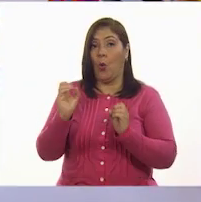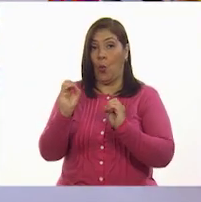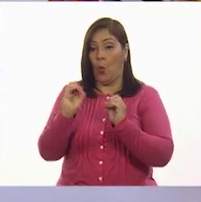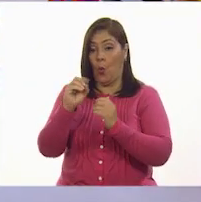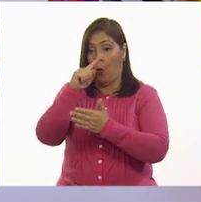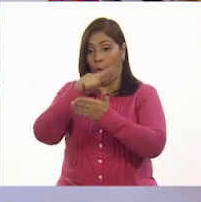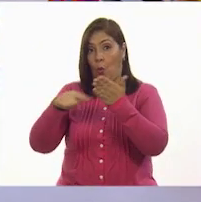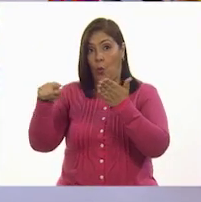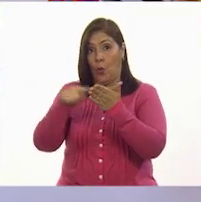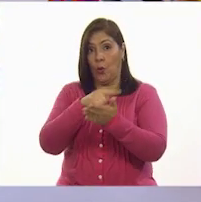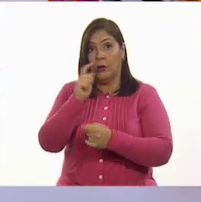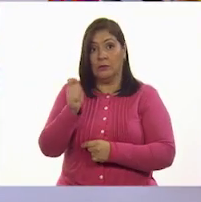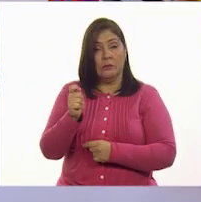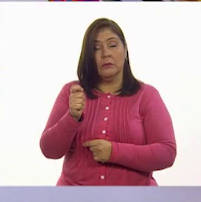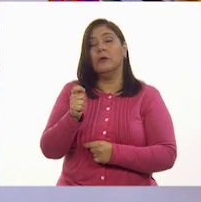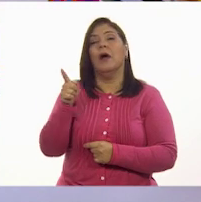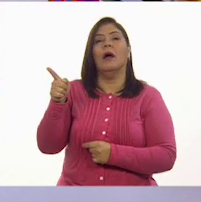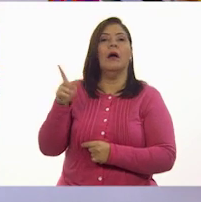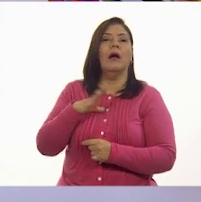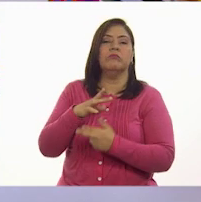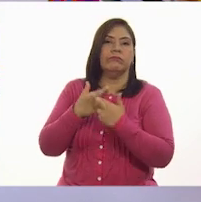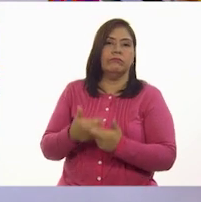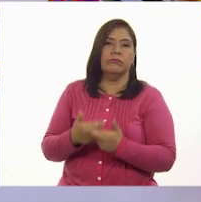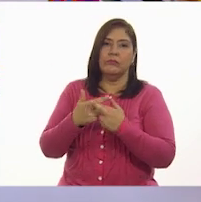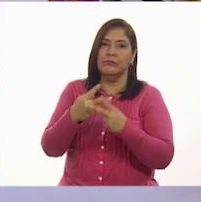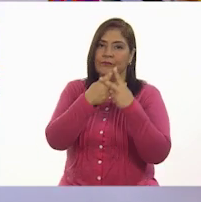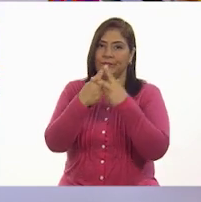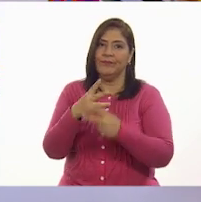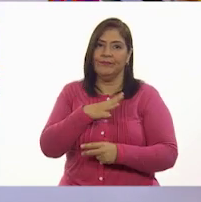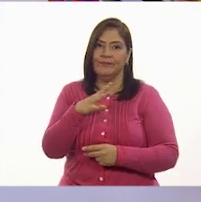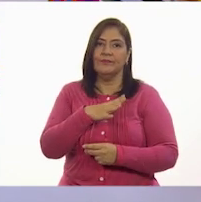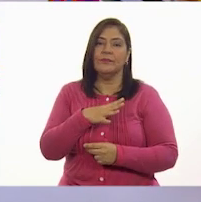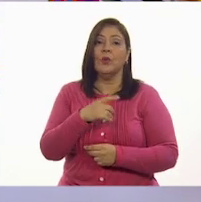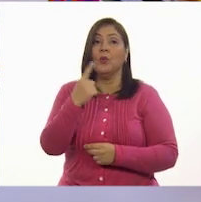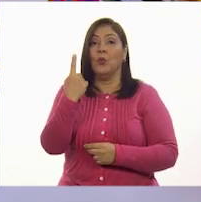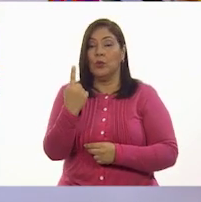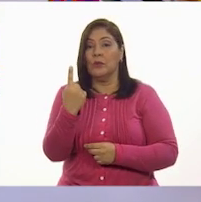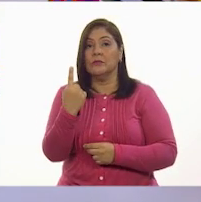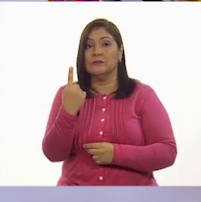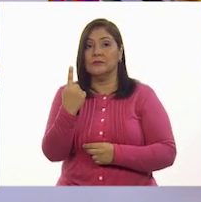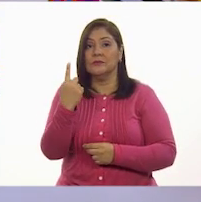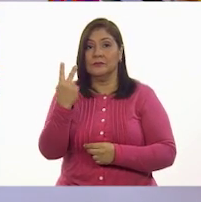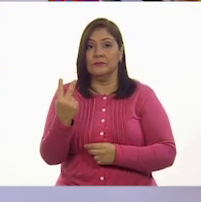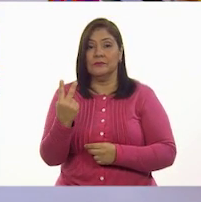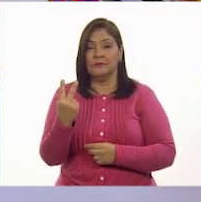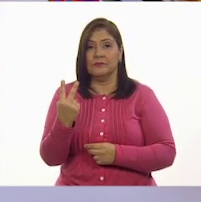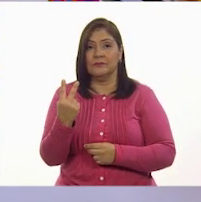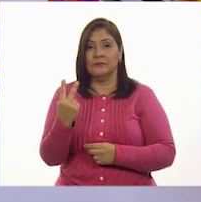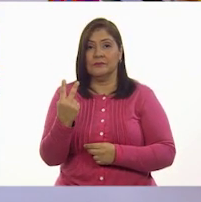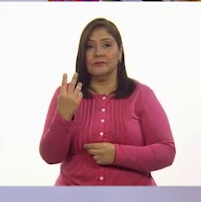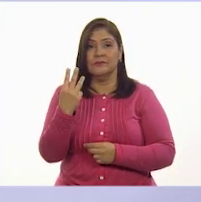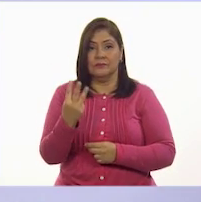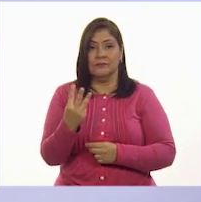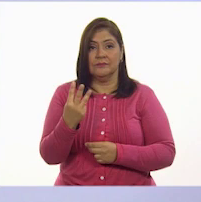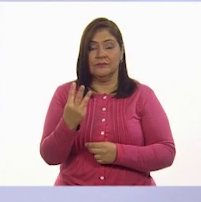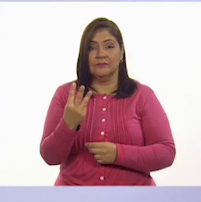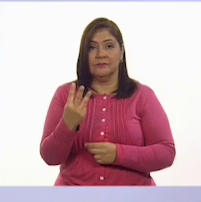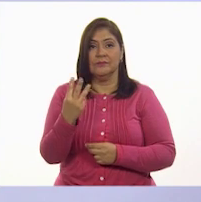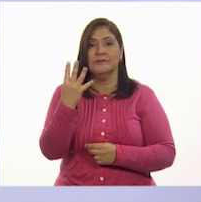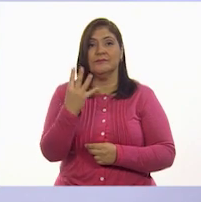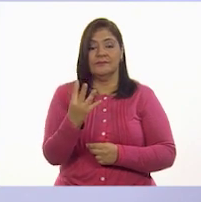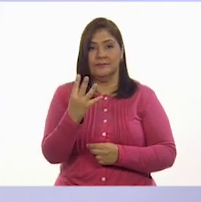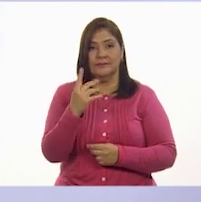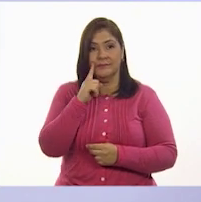son las estrellas que quedan. Y es 1, 2, 3